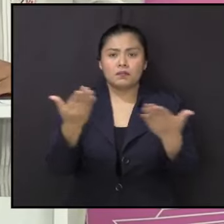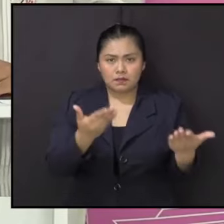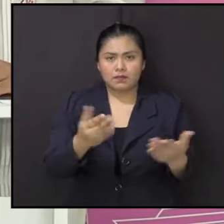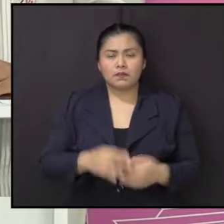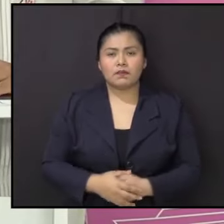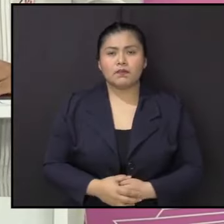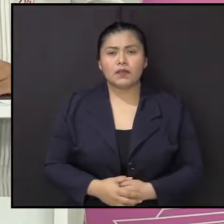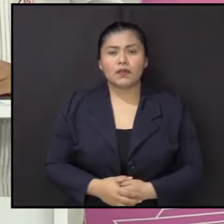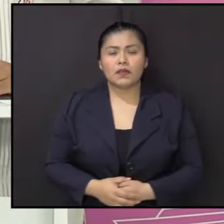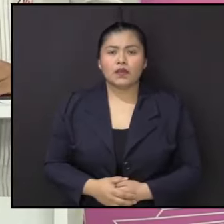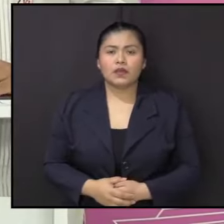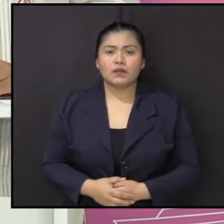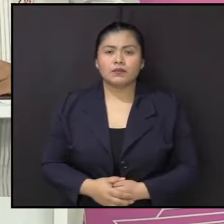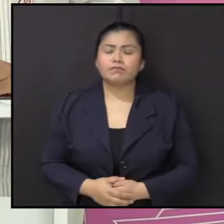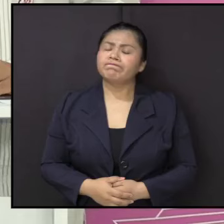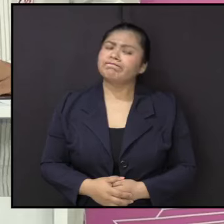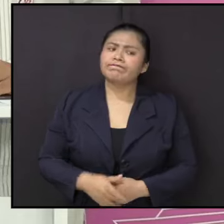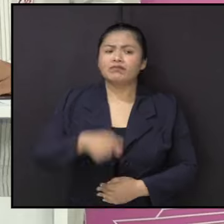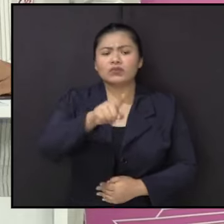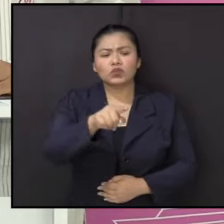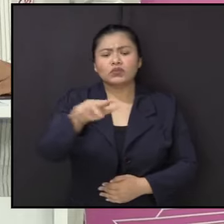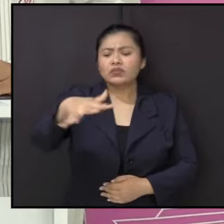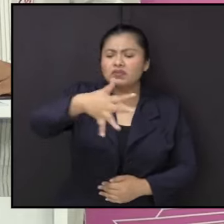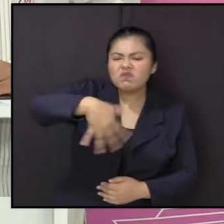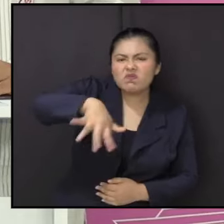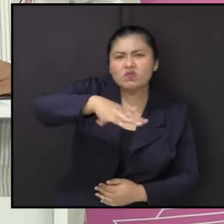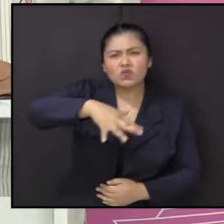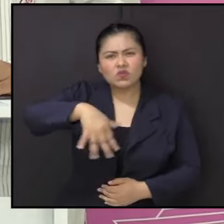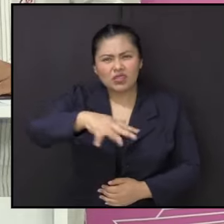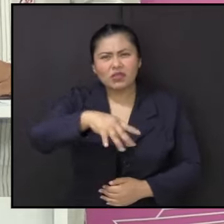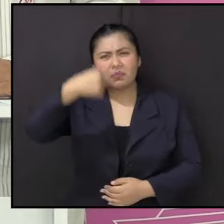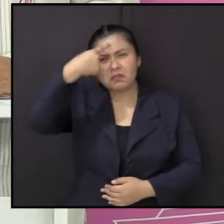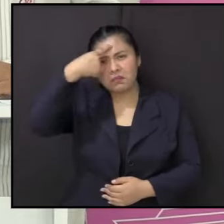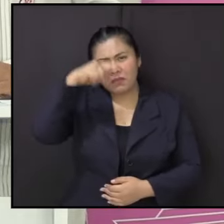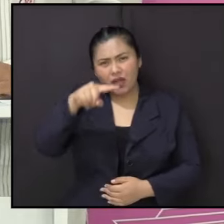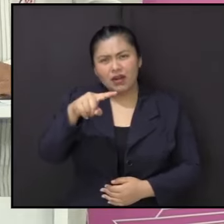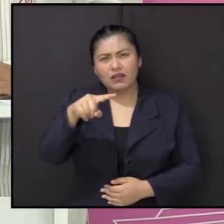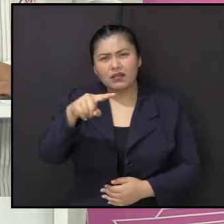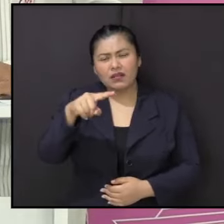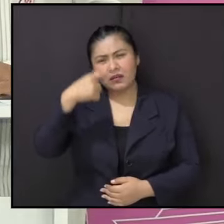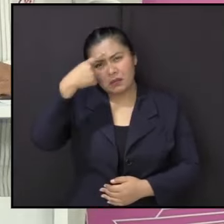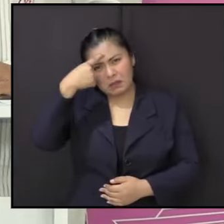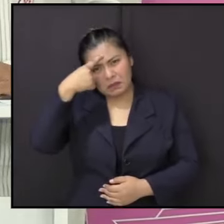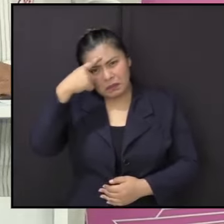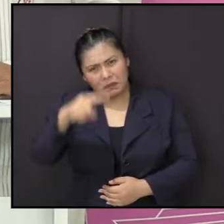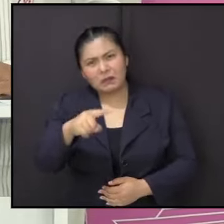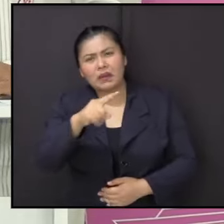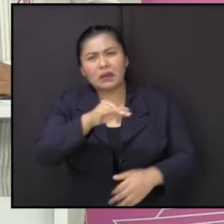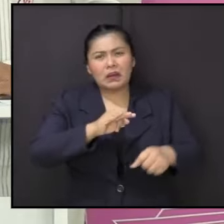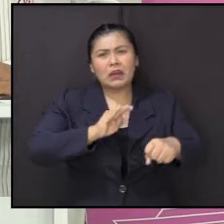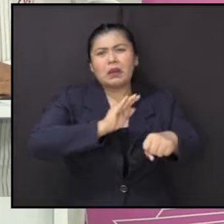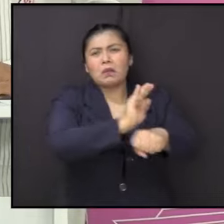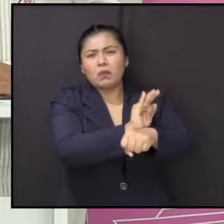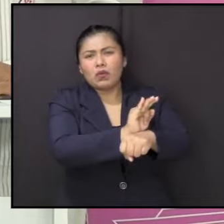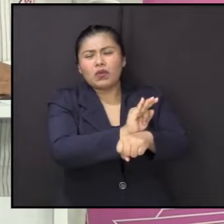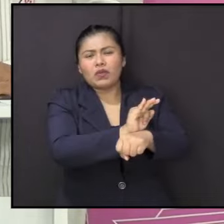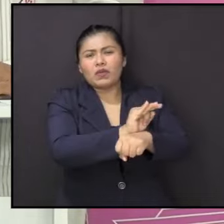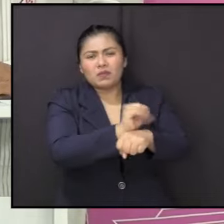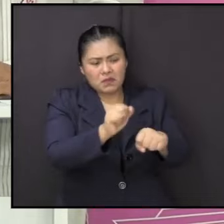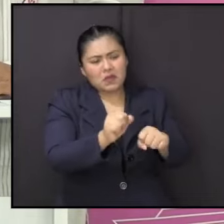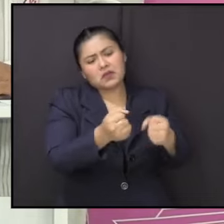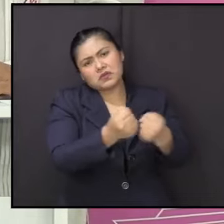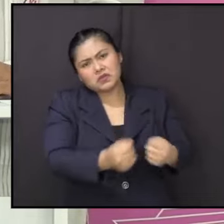de que estaría gestionando recursos para combatir el tema, para apoyar el tema sustentable y el desarrollo